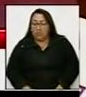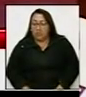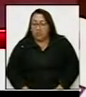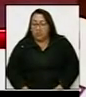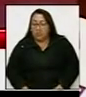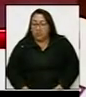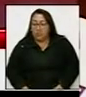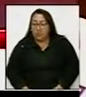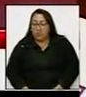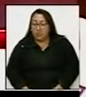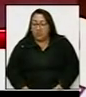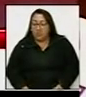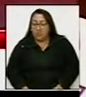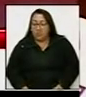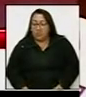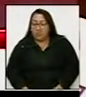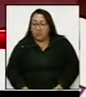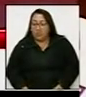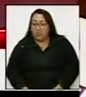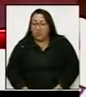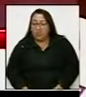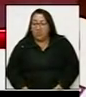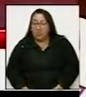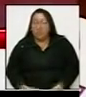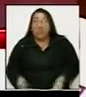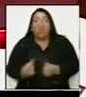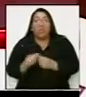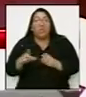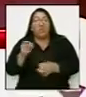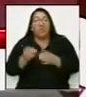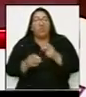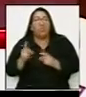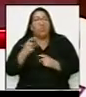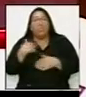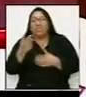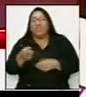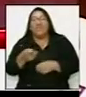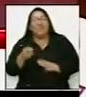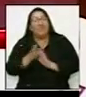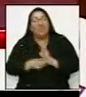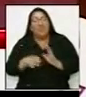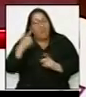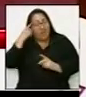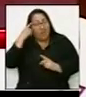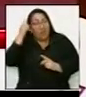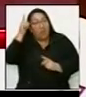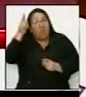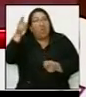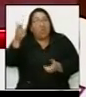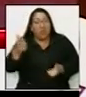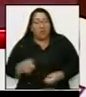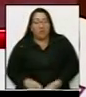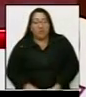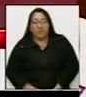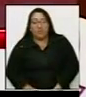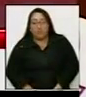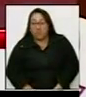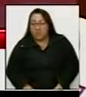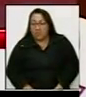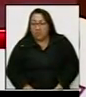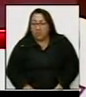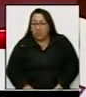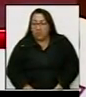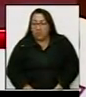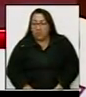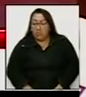estado traficando con la justicia, señora presidenta, no pueden estar ahí. Es una mínima lógica. De tal manera que